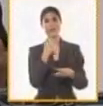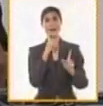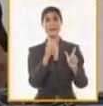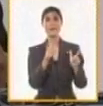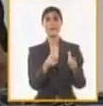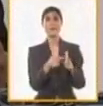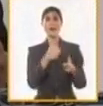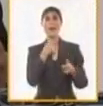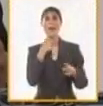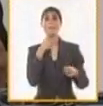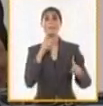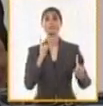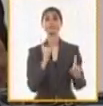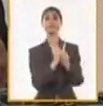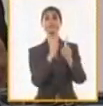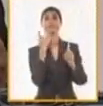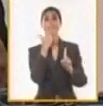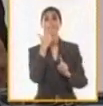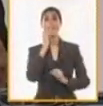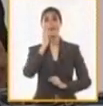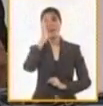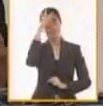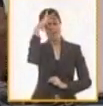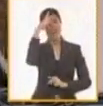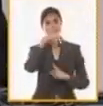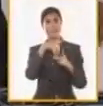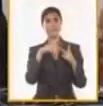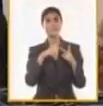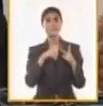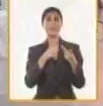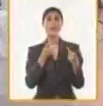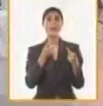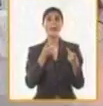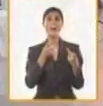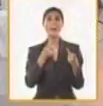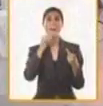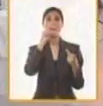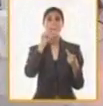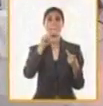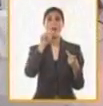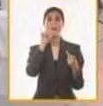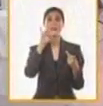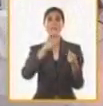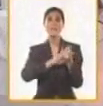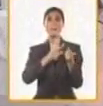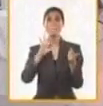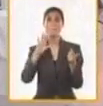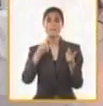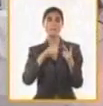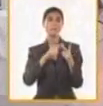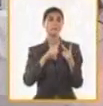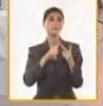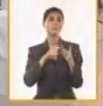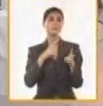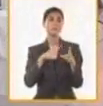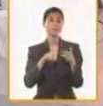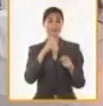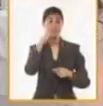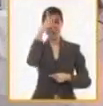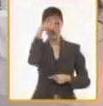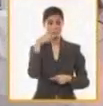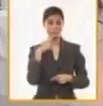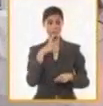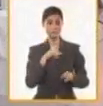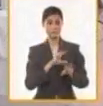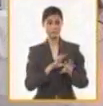presidente estadounidense Donald Trump con Vladimir Zelensky, ellos mismos, aunque Donald Trump los menosprecia,